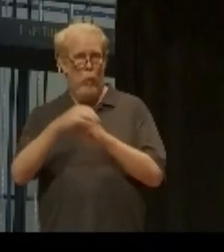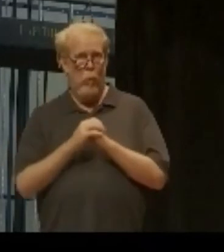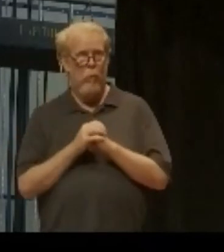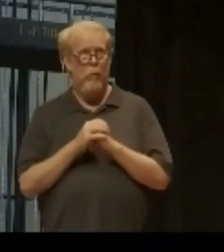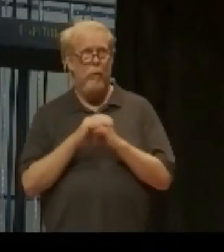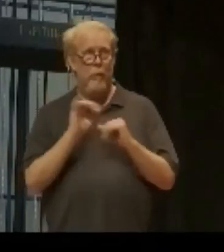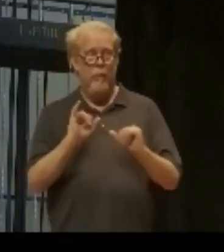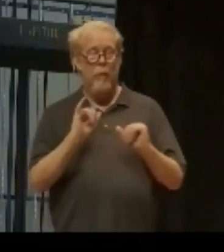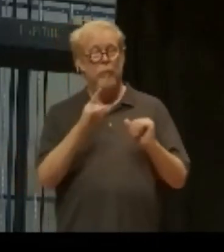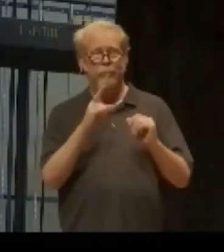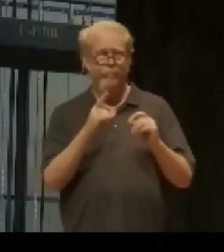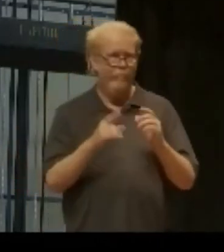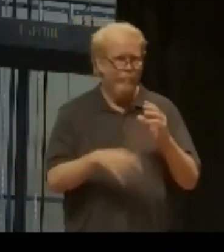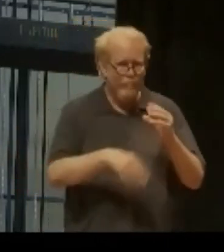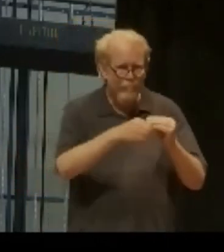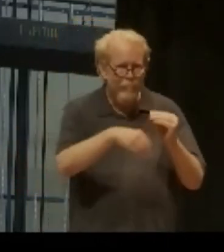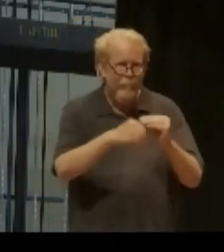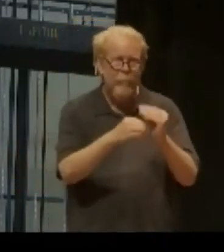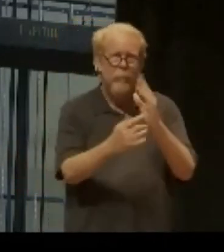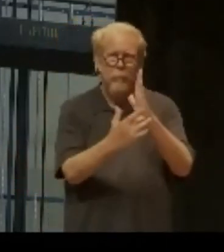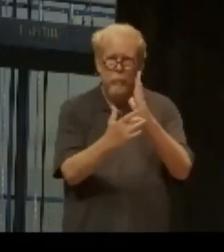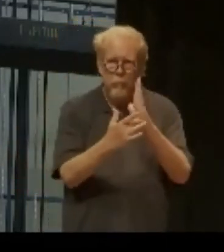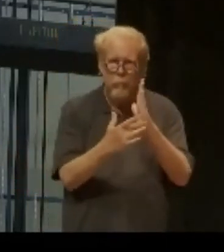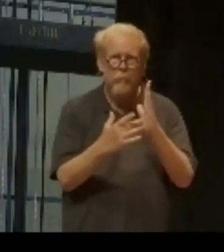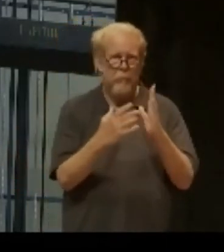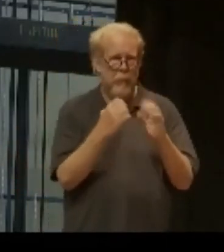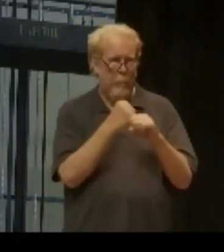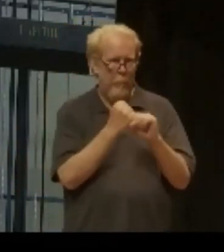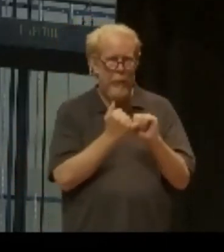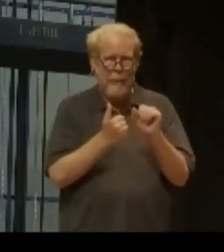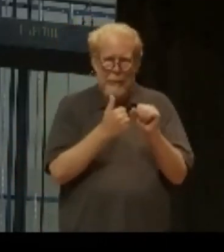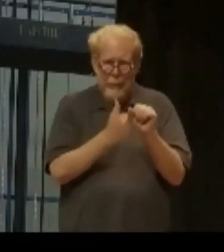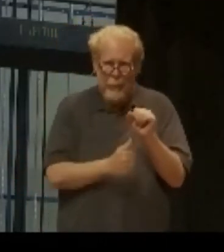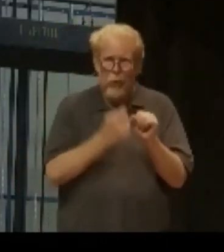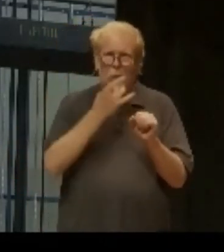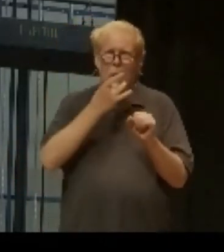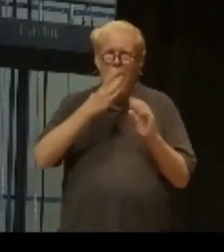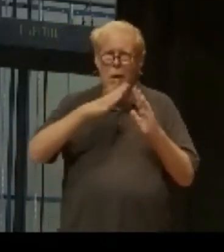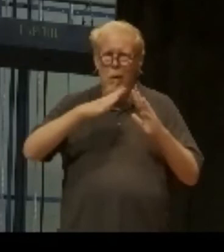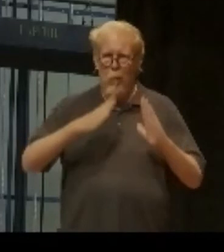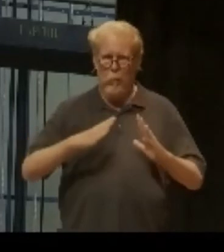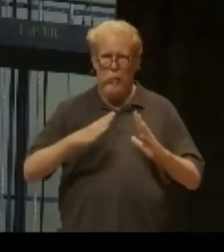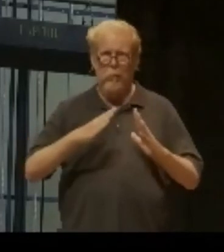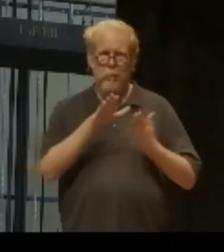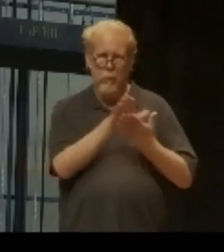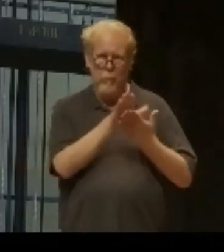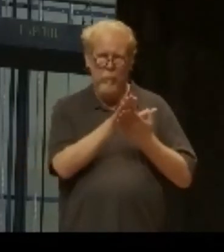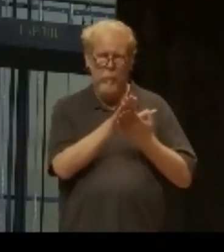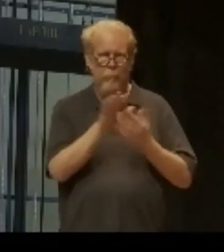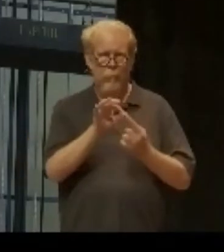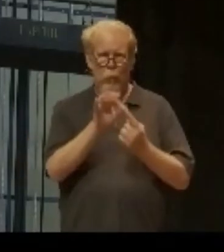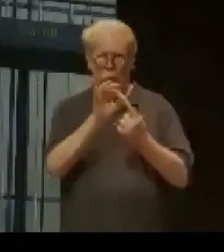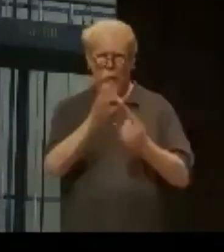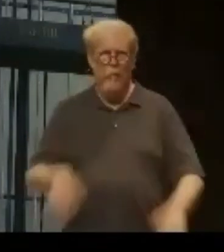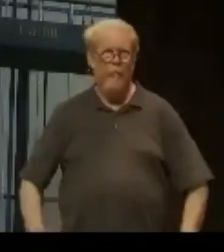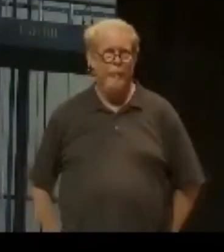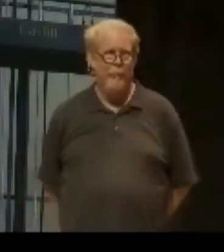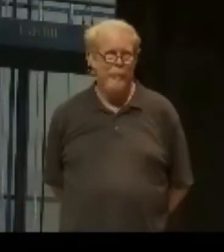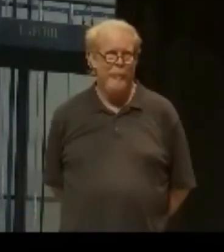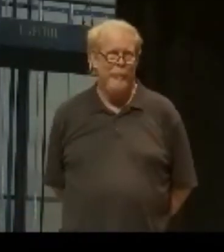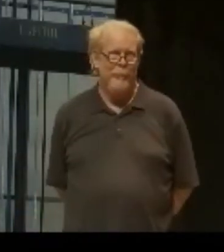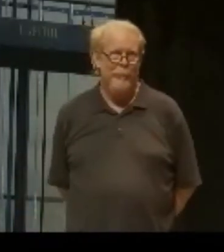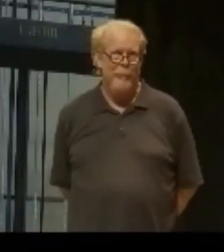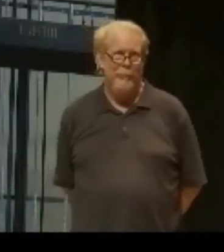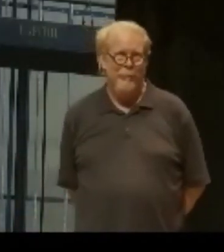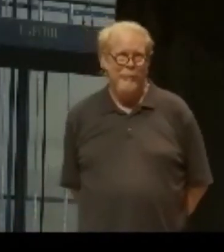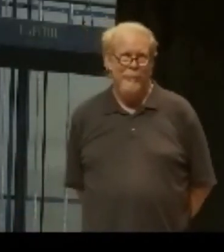Tableras electrónicas, inteligentes, dispositivos uno a uno para cada estudiante han logrado que